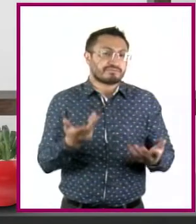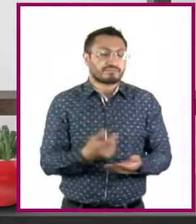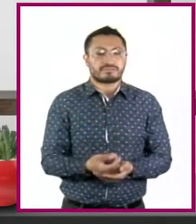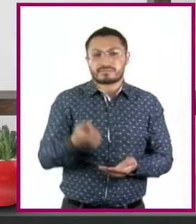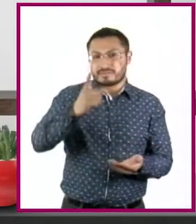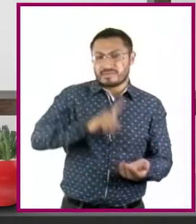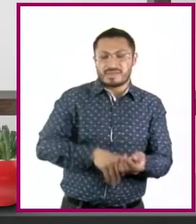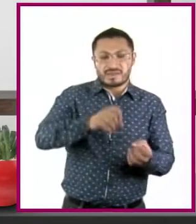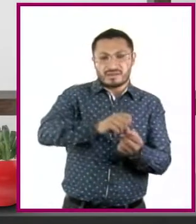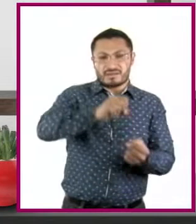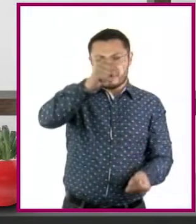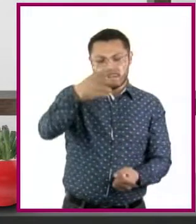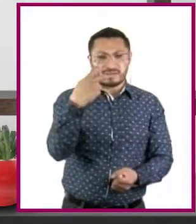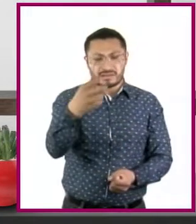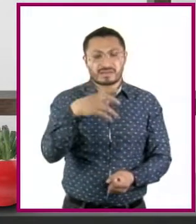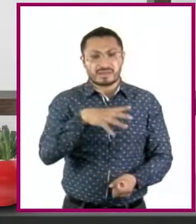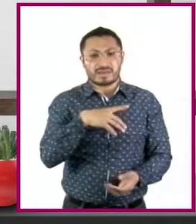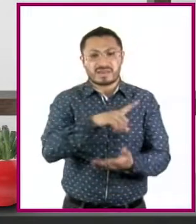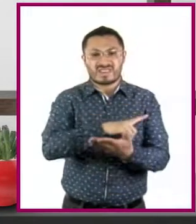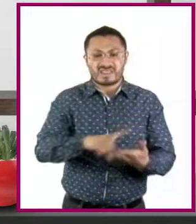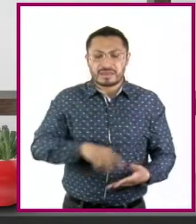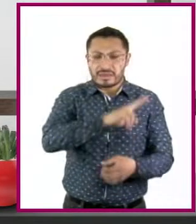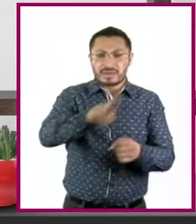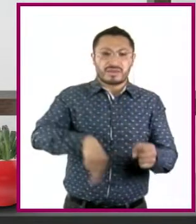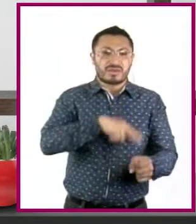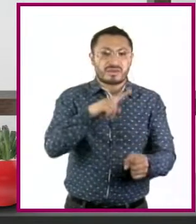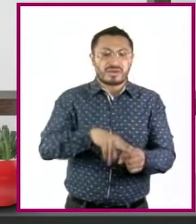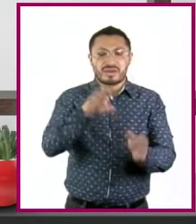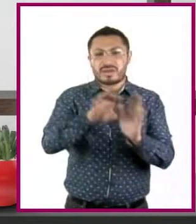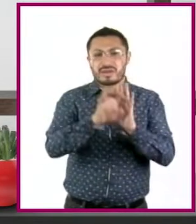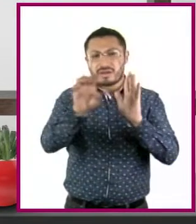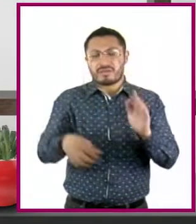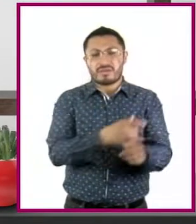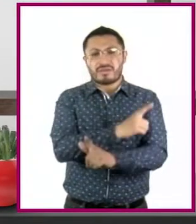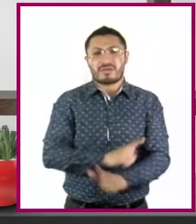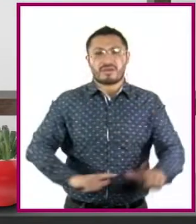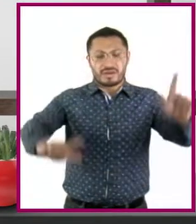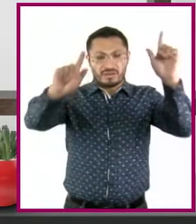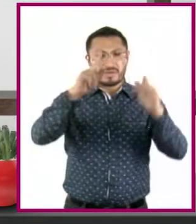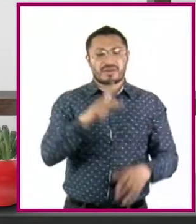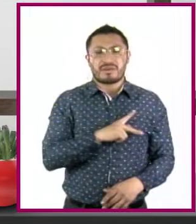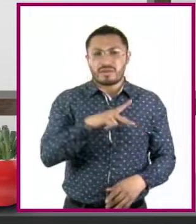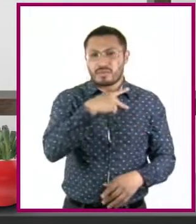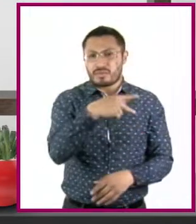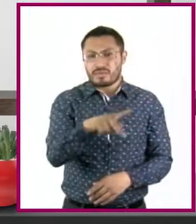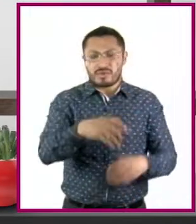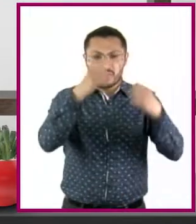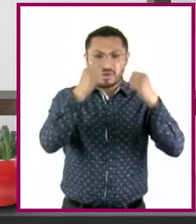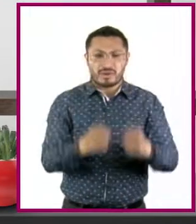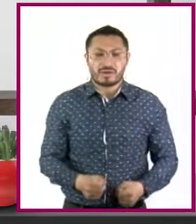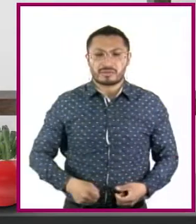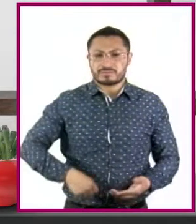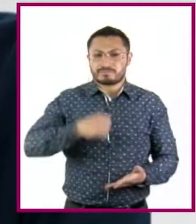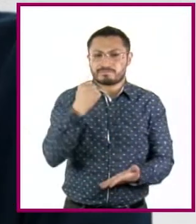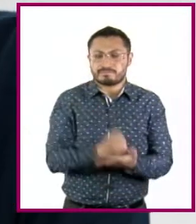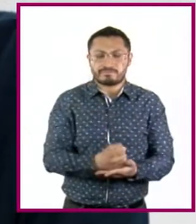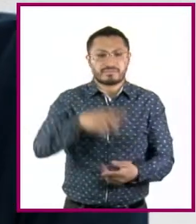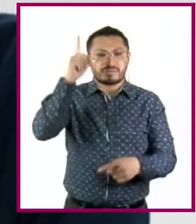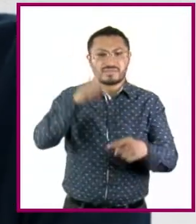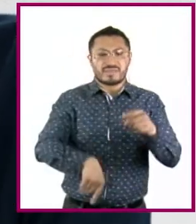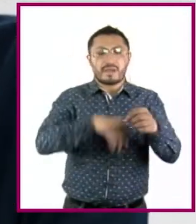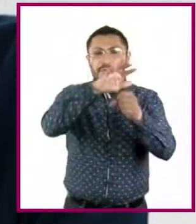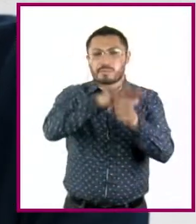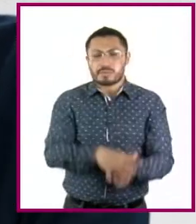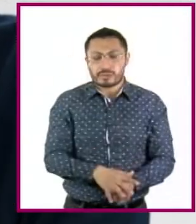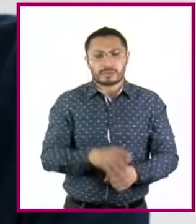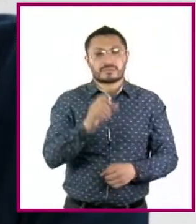definen los derechos naturales e imprescriptibles, como la libertad, la propiedad, la seguridad, la resistencia a la opresión.